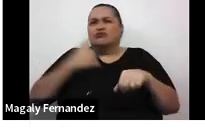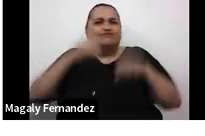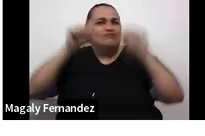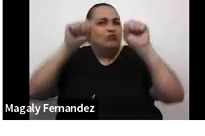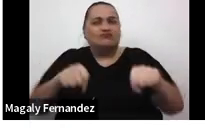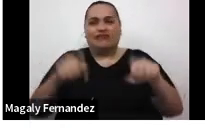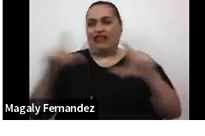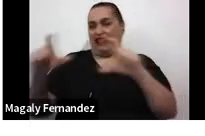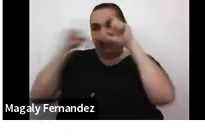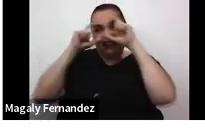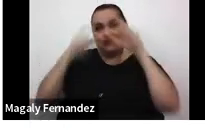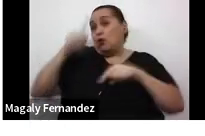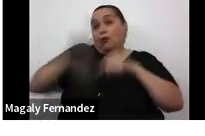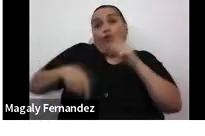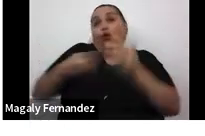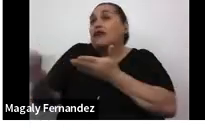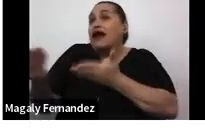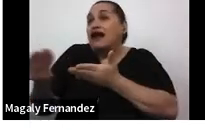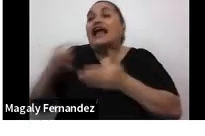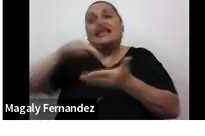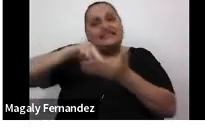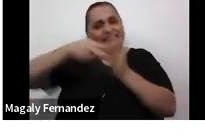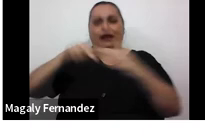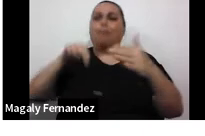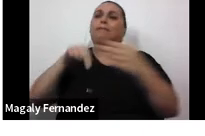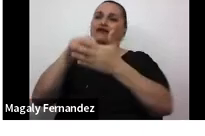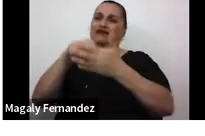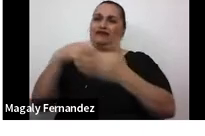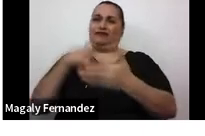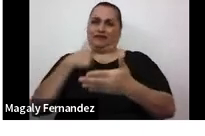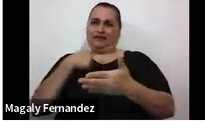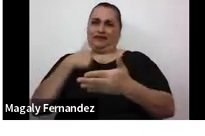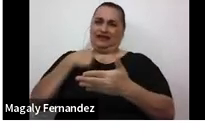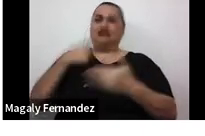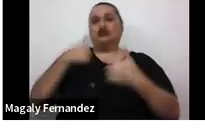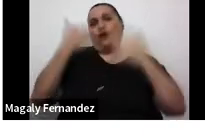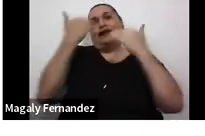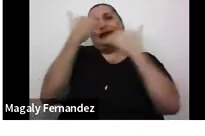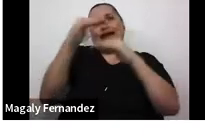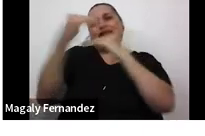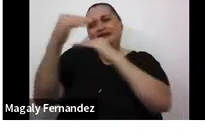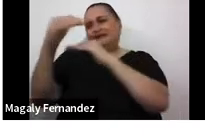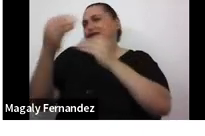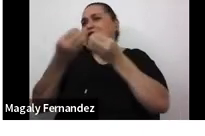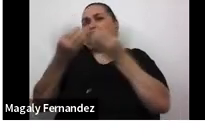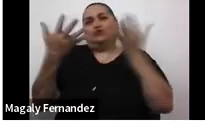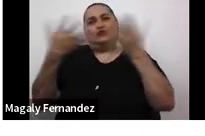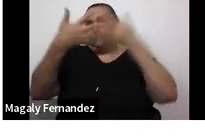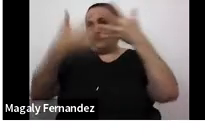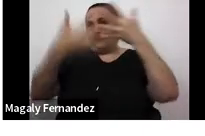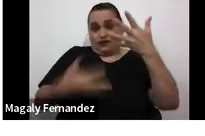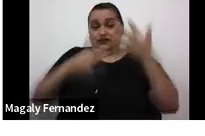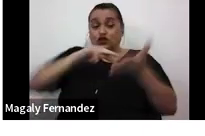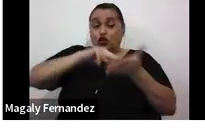esta es una barrera para mí voy a quedar limitada en muchísimas cosas entonces este concepto de discapacidad